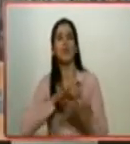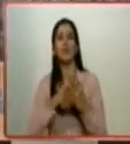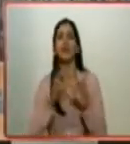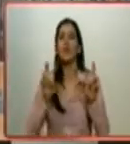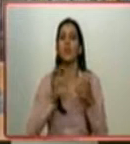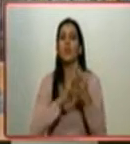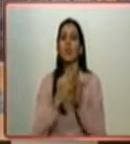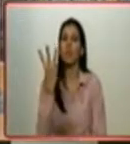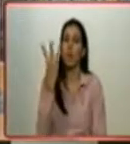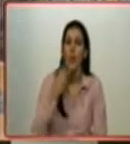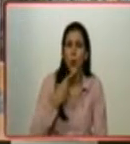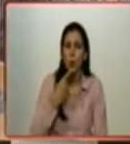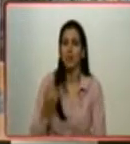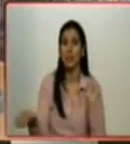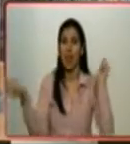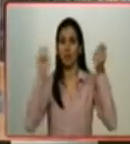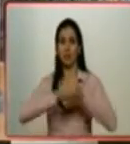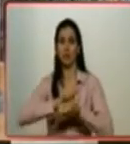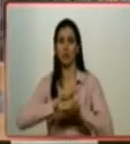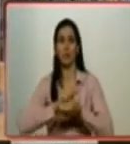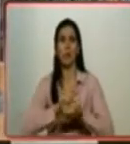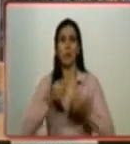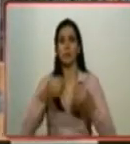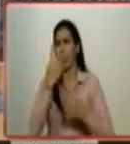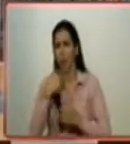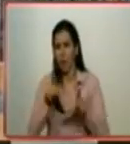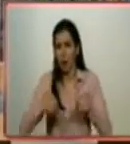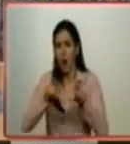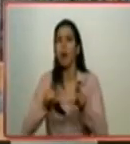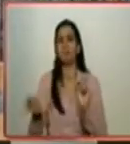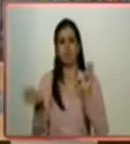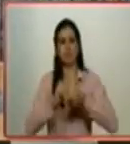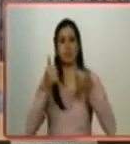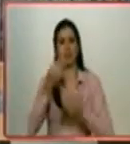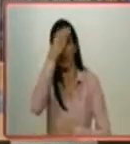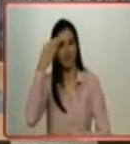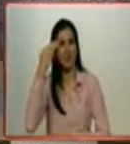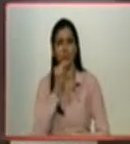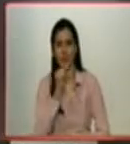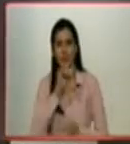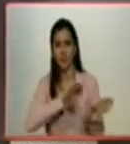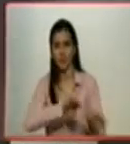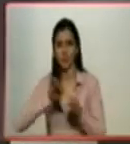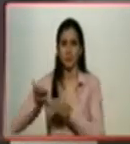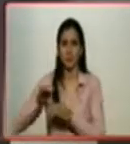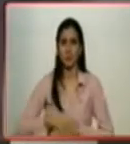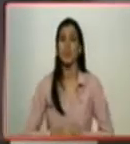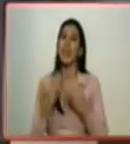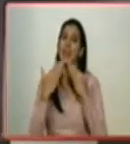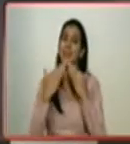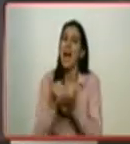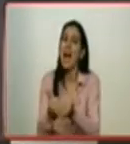Barrio Tricolor en la transformación de las zonas populares del país. Graya Casella, La Noticia. Gracias a